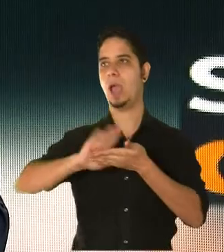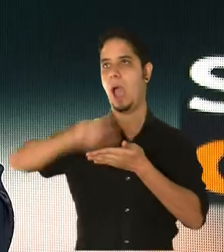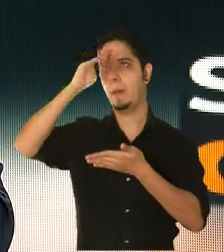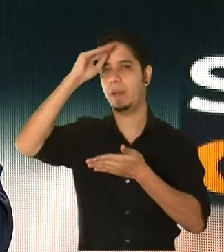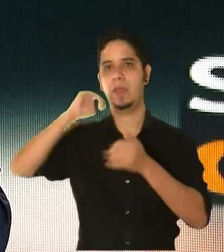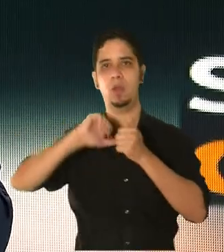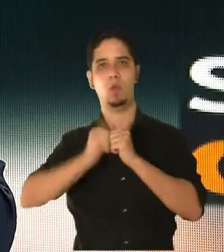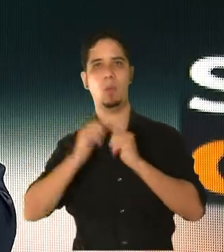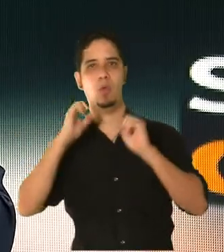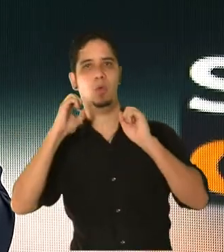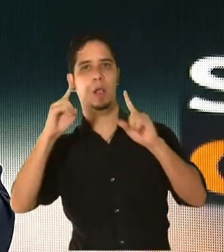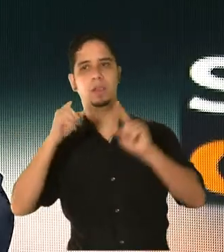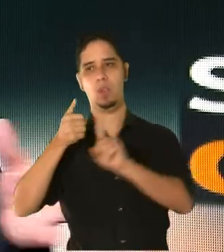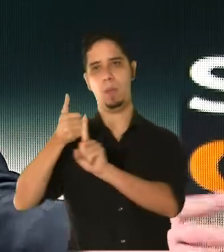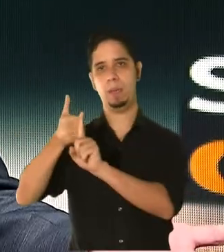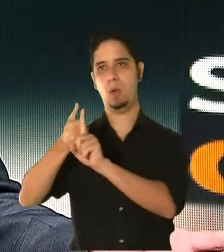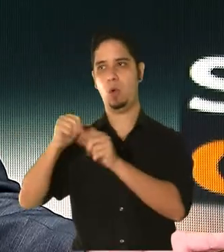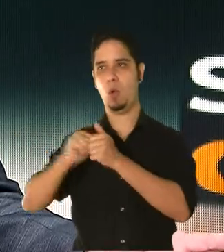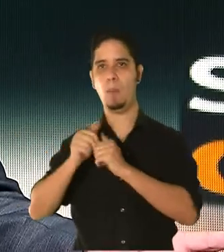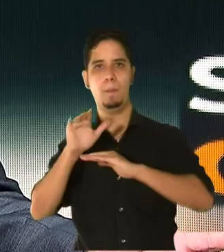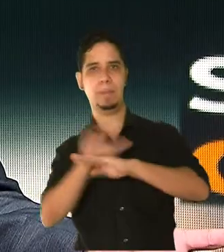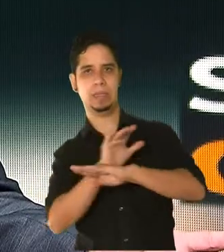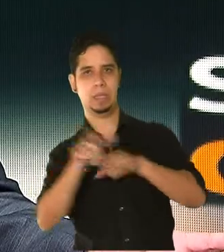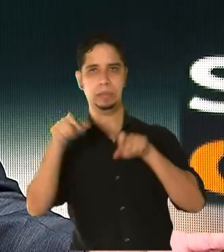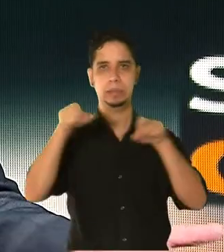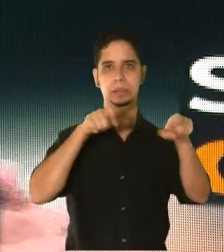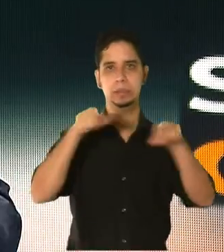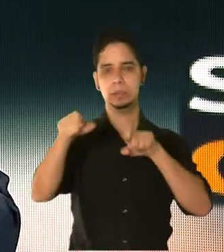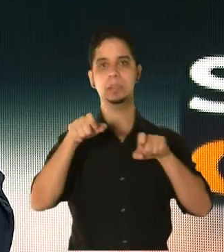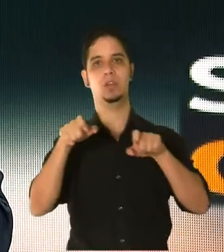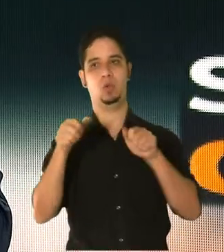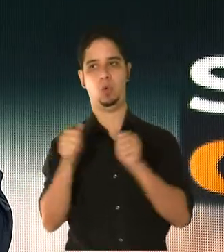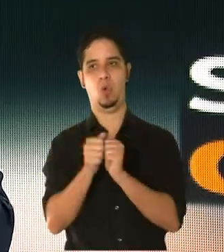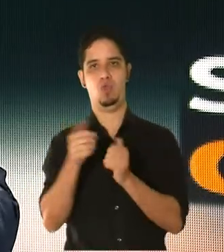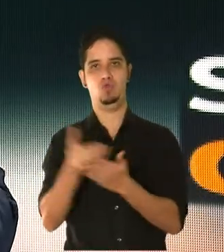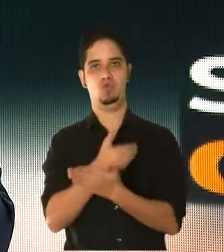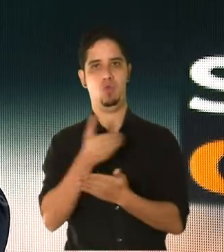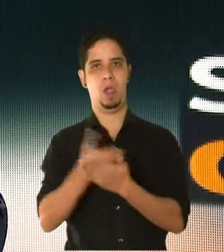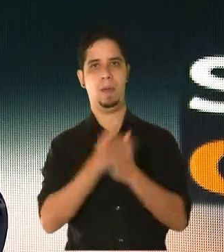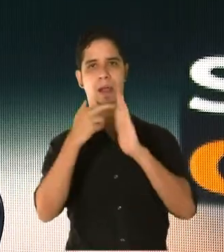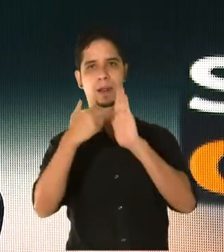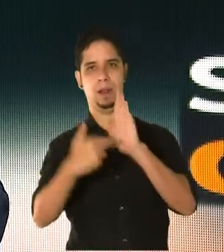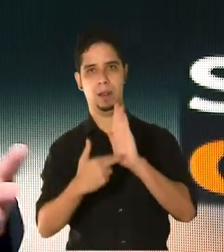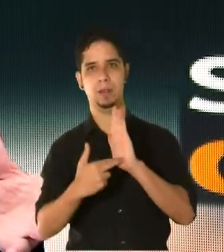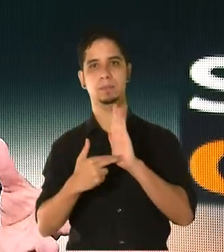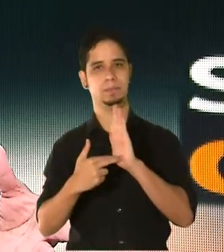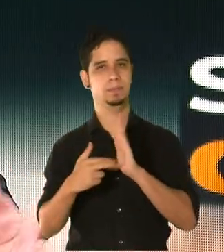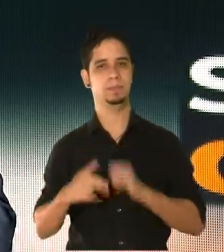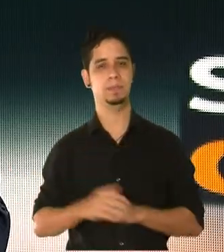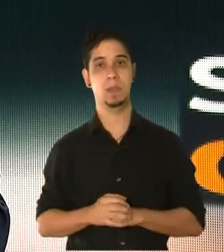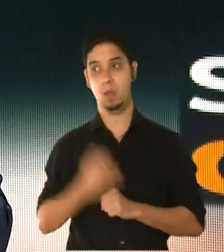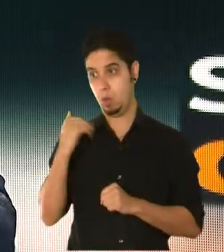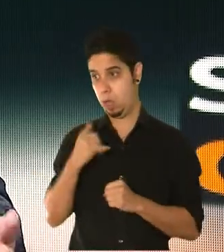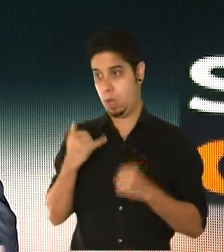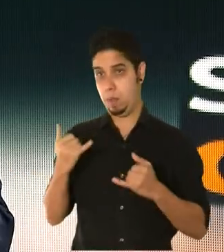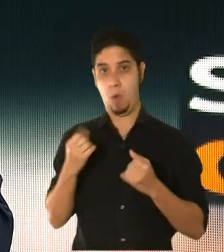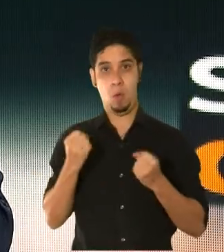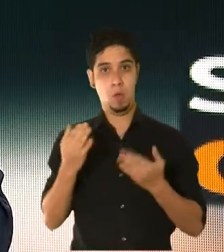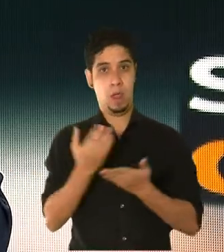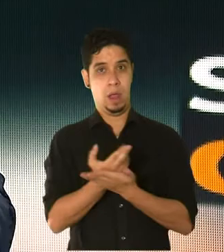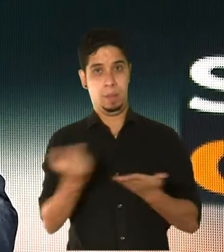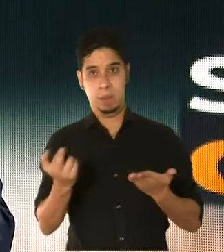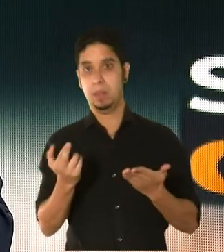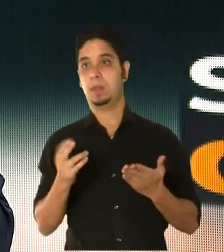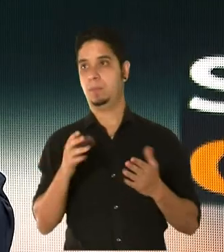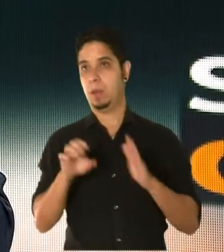en el área de cómo maneja el negocio bajo estrictas condiciones y así poder ser el estiloso porque hay un montón de herramientas y está el internet está